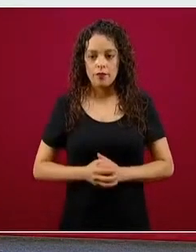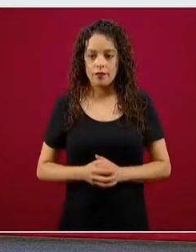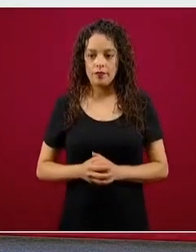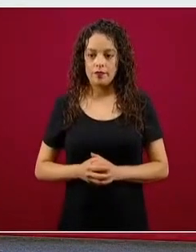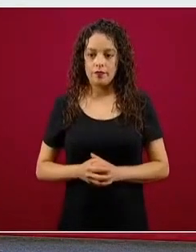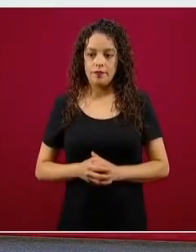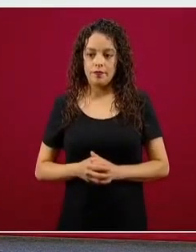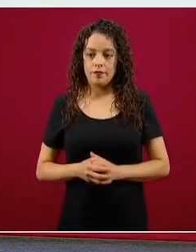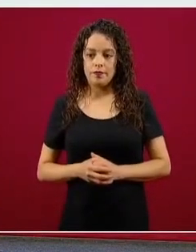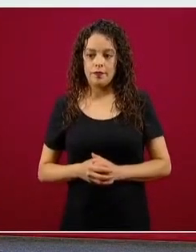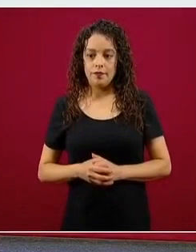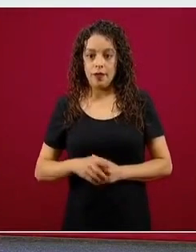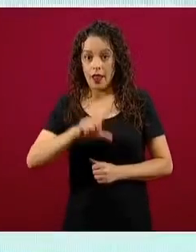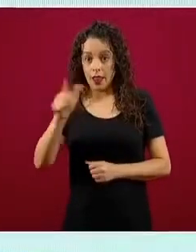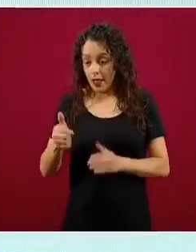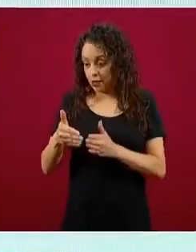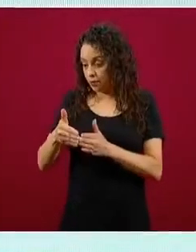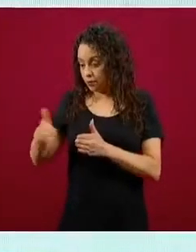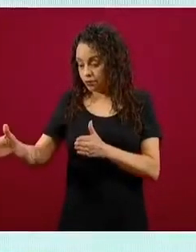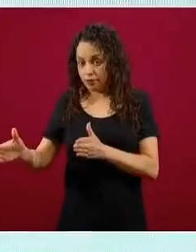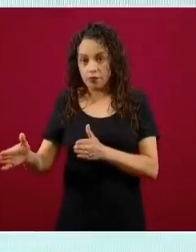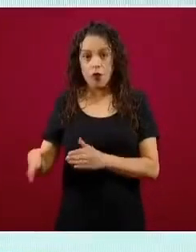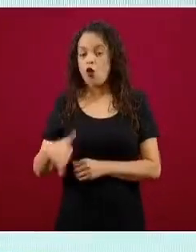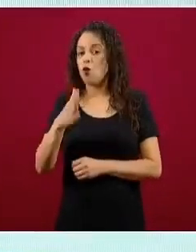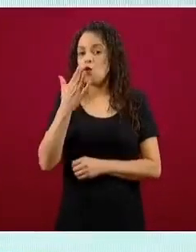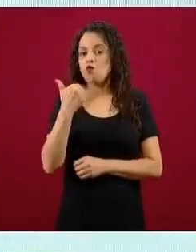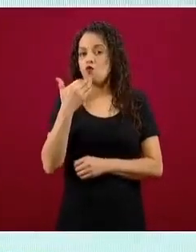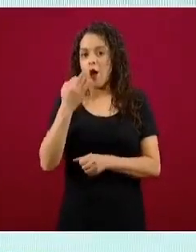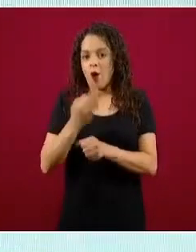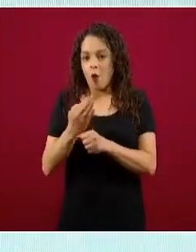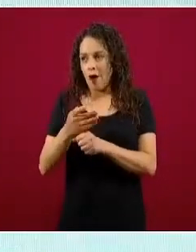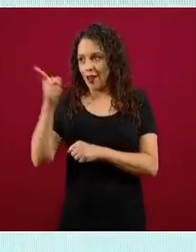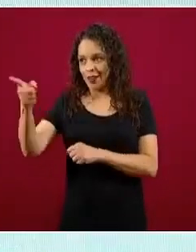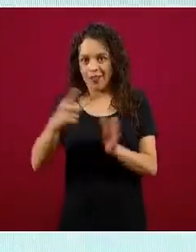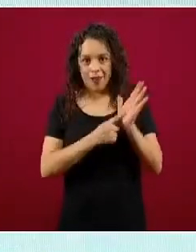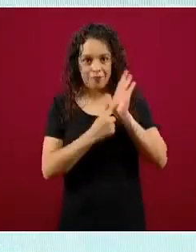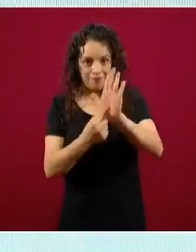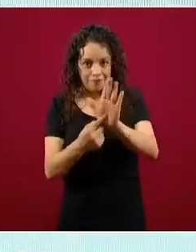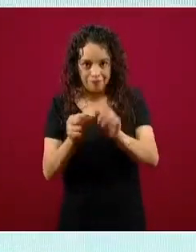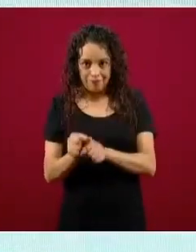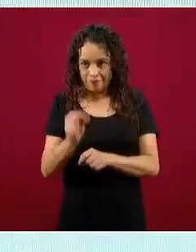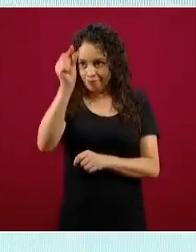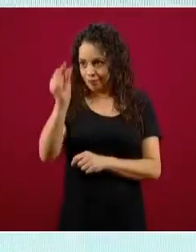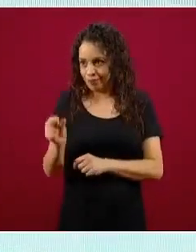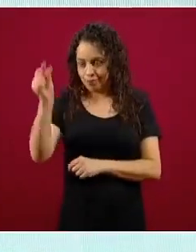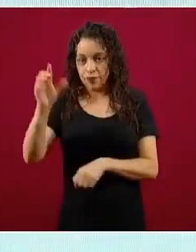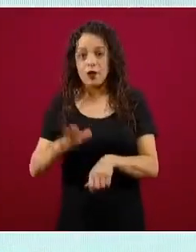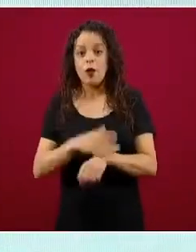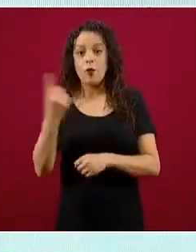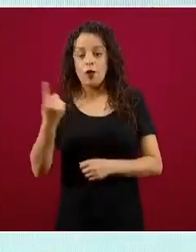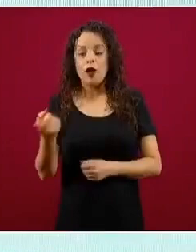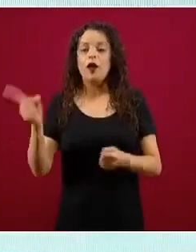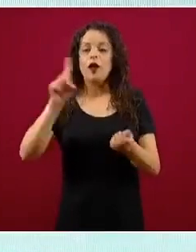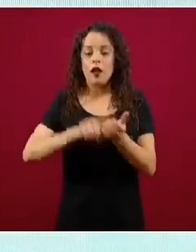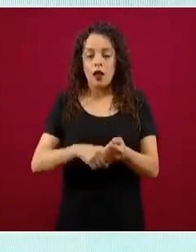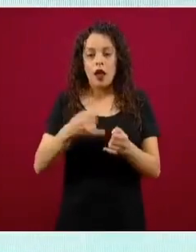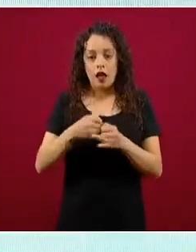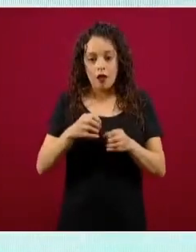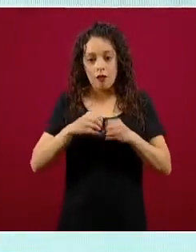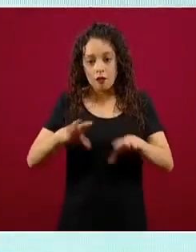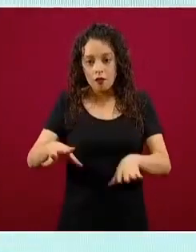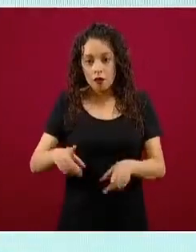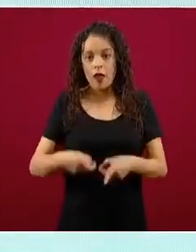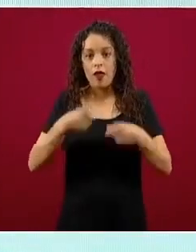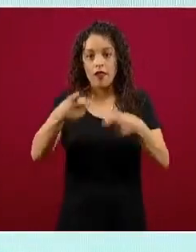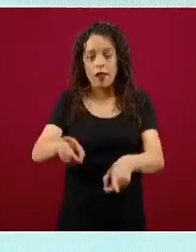junio, intencionalmente no están aquí en esta gráfica, porque sabemos que generalmente, producto del retardo de notificación, están